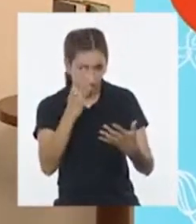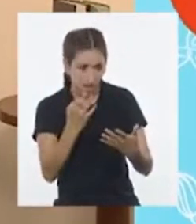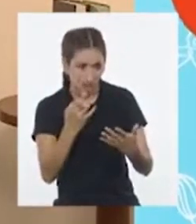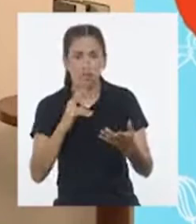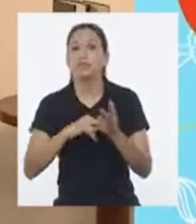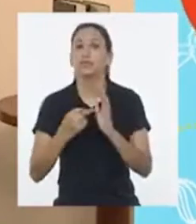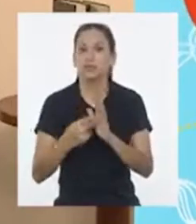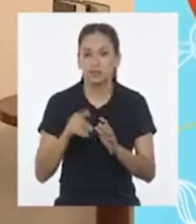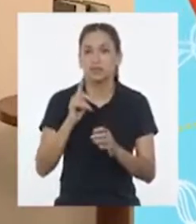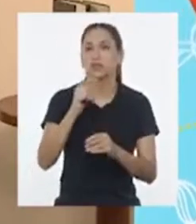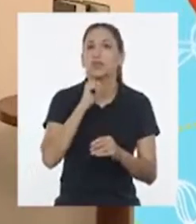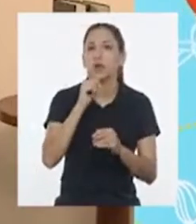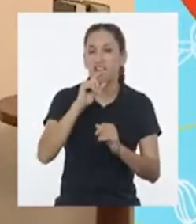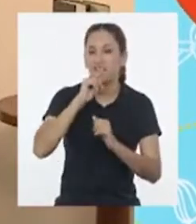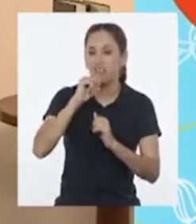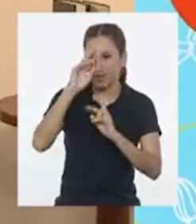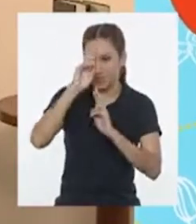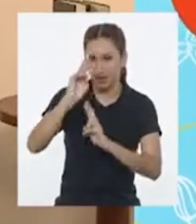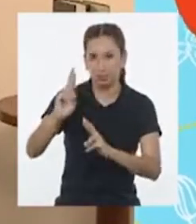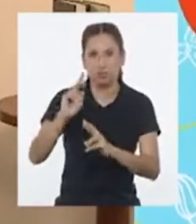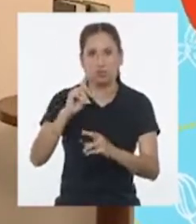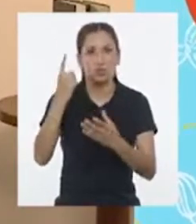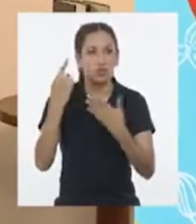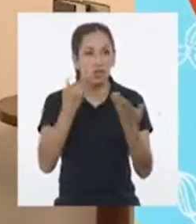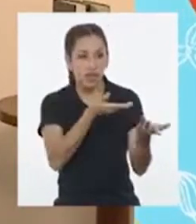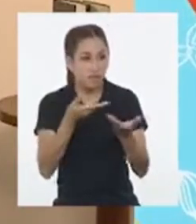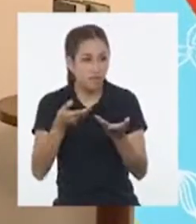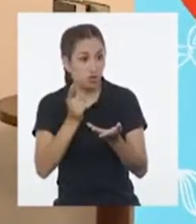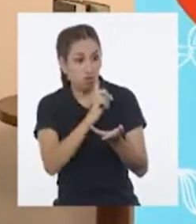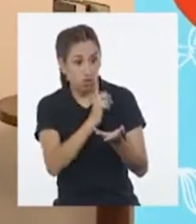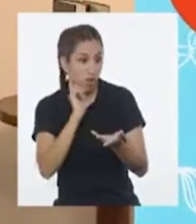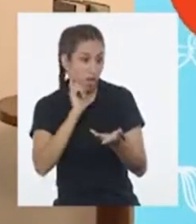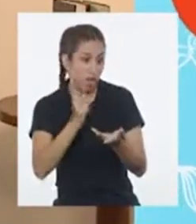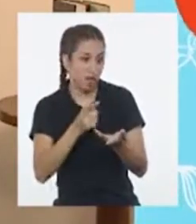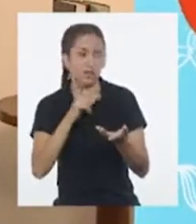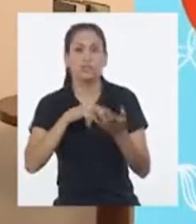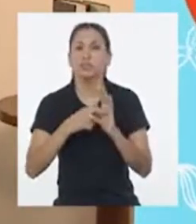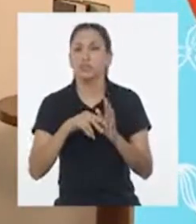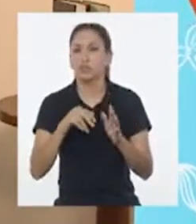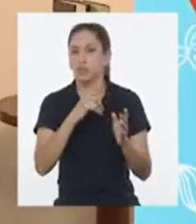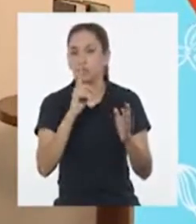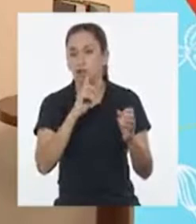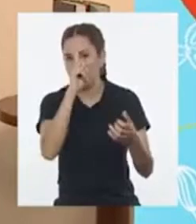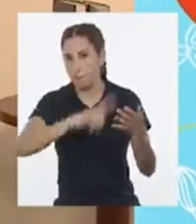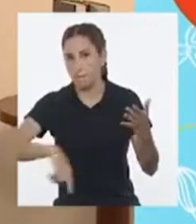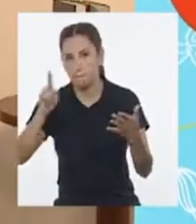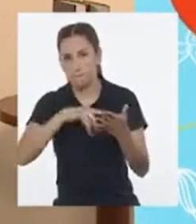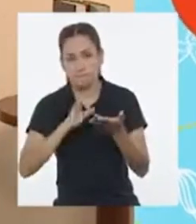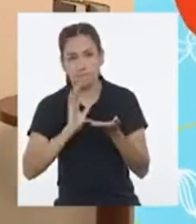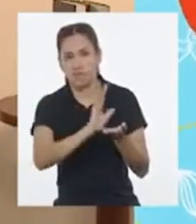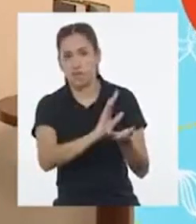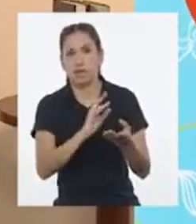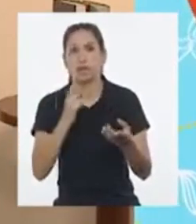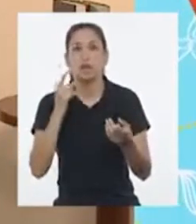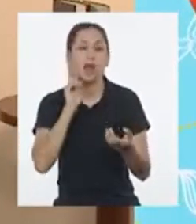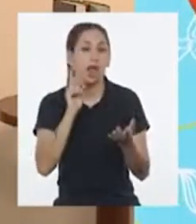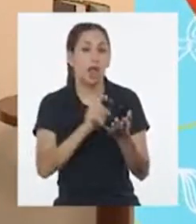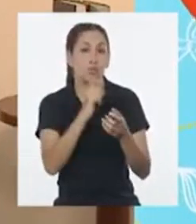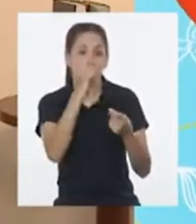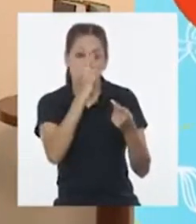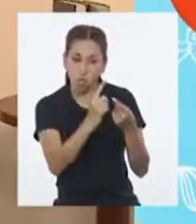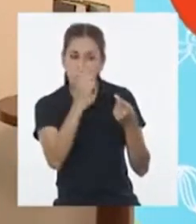a la convocatoria de los curacas para realizar estos trabajos comunales y en casos